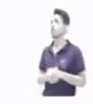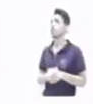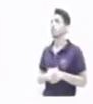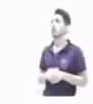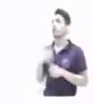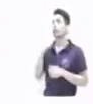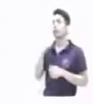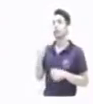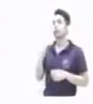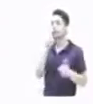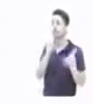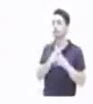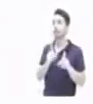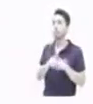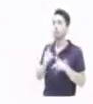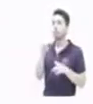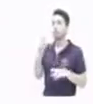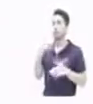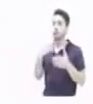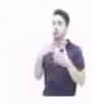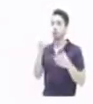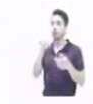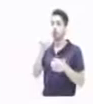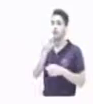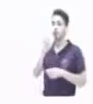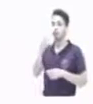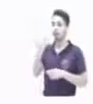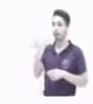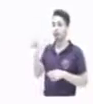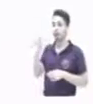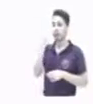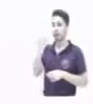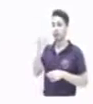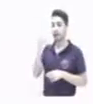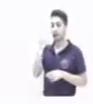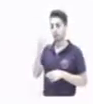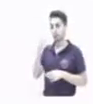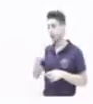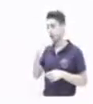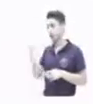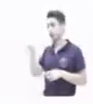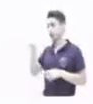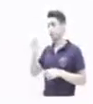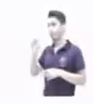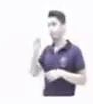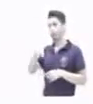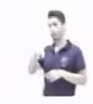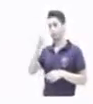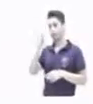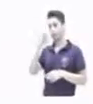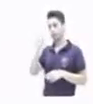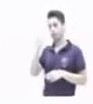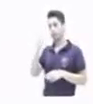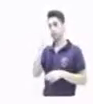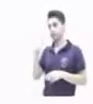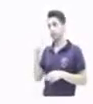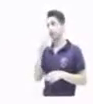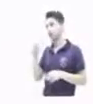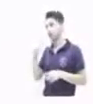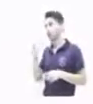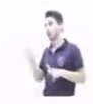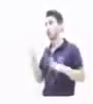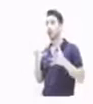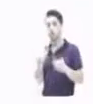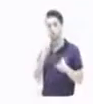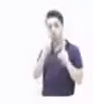Pues al no importar el orden, descartamos que sea una variación y una permutación. Entonces ya solo nos queda una combinación. Ahora analicemos si